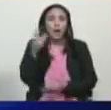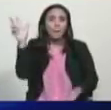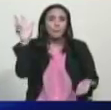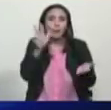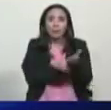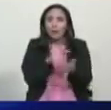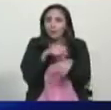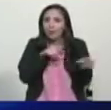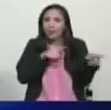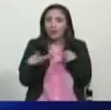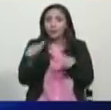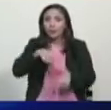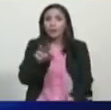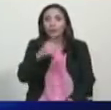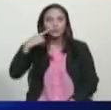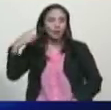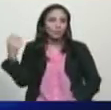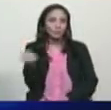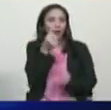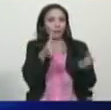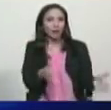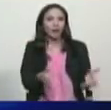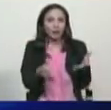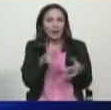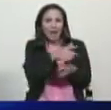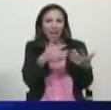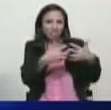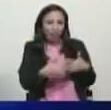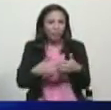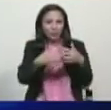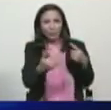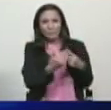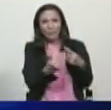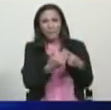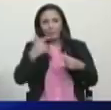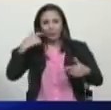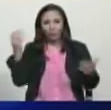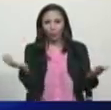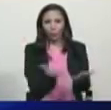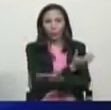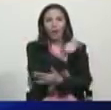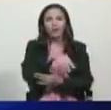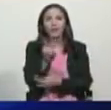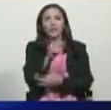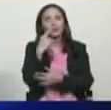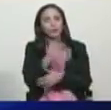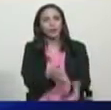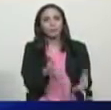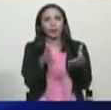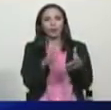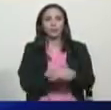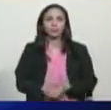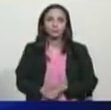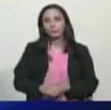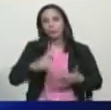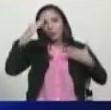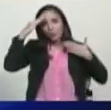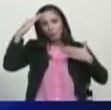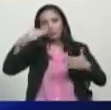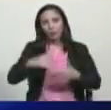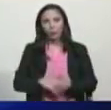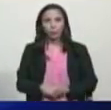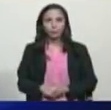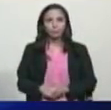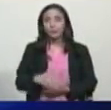tiempos. Venezuela va a triunfar ante la agresión criminal del imperio estadounidense. Saludos, Pino.